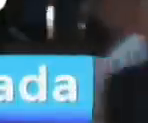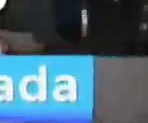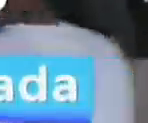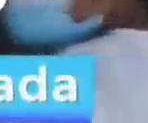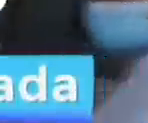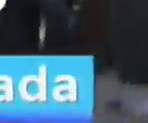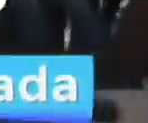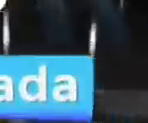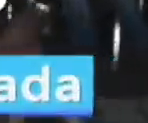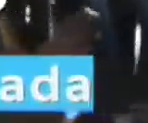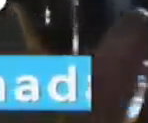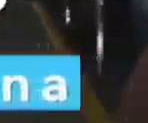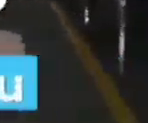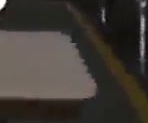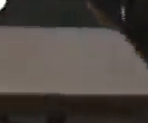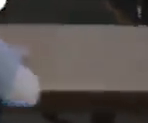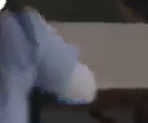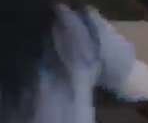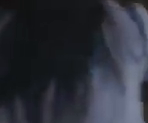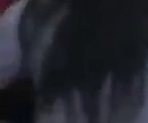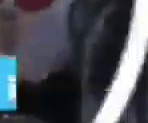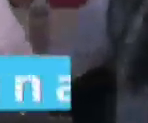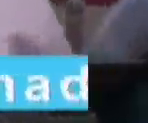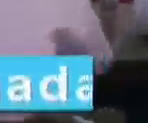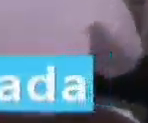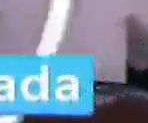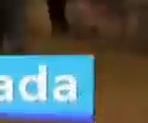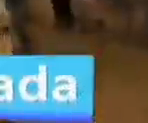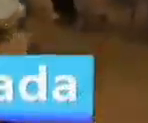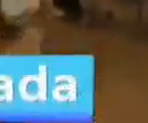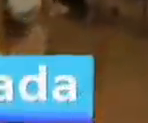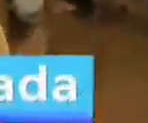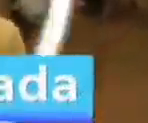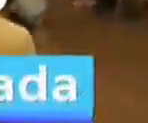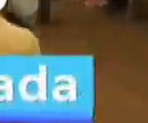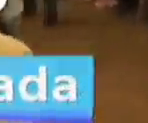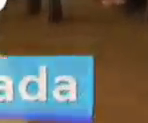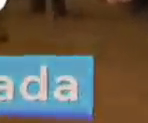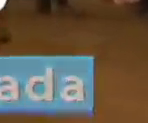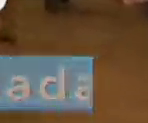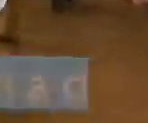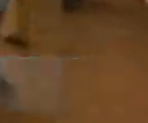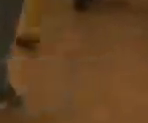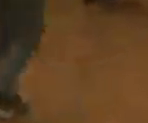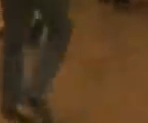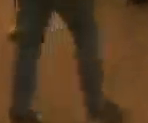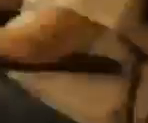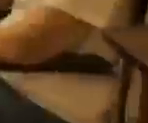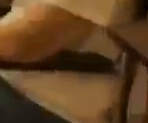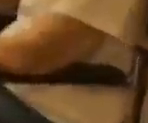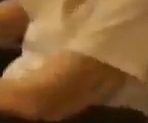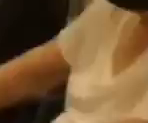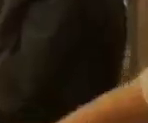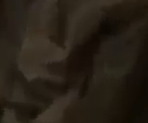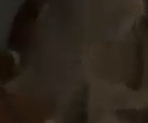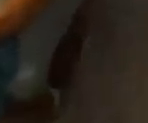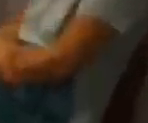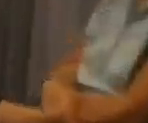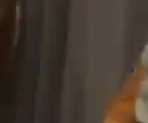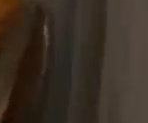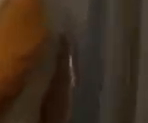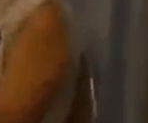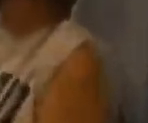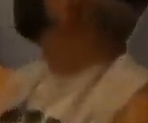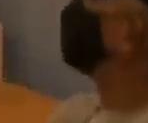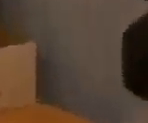de 50% de la población vacunada y para el fin del mes 70%. La vacunación se realizó en